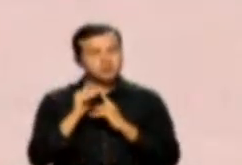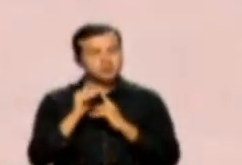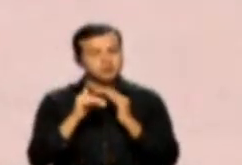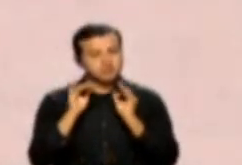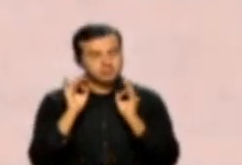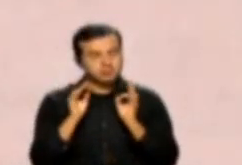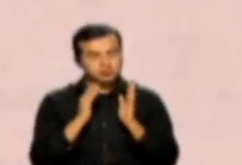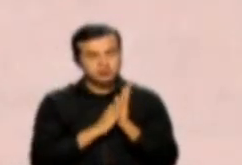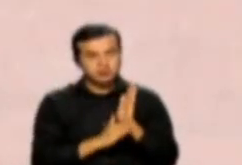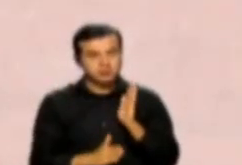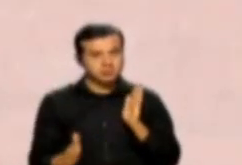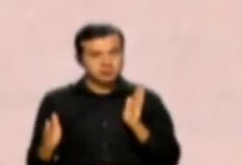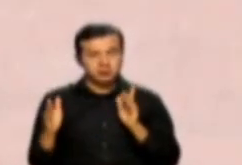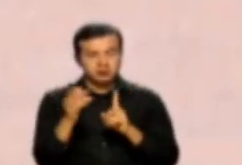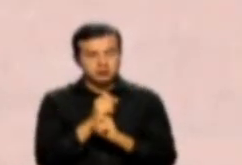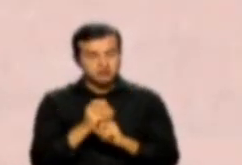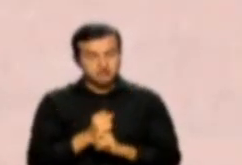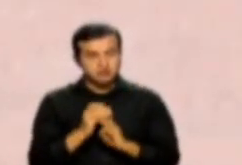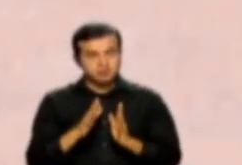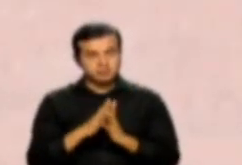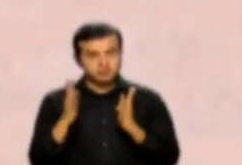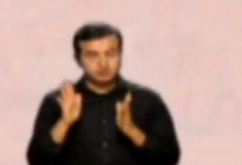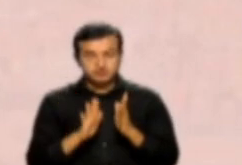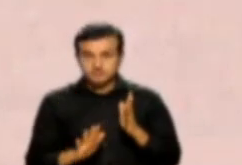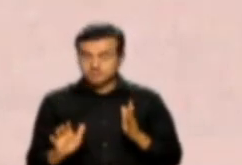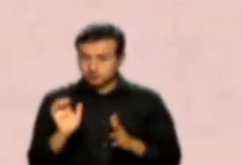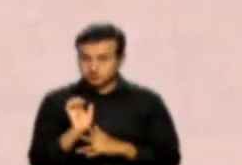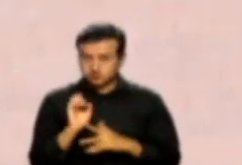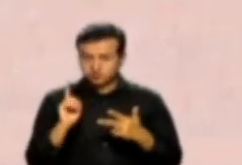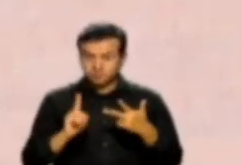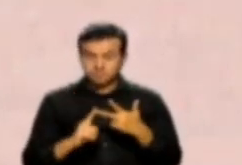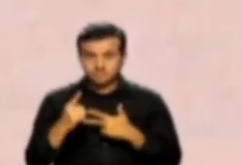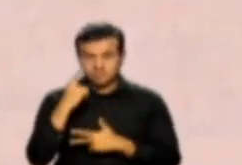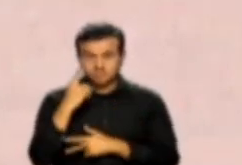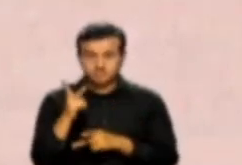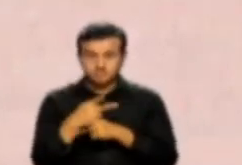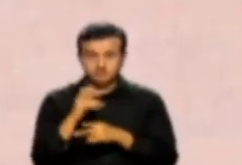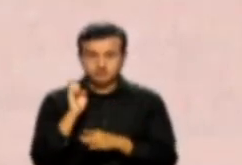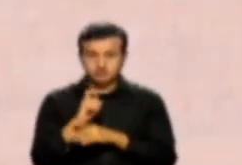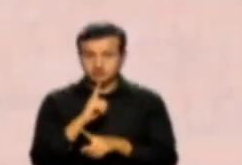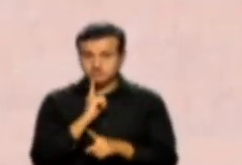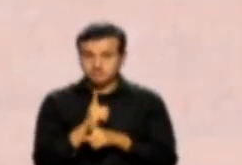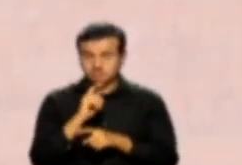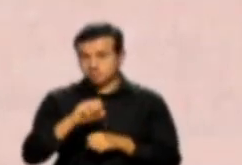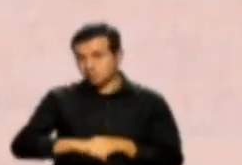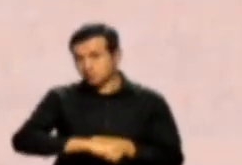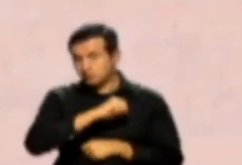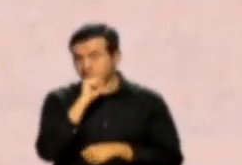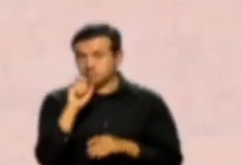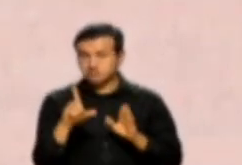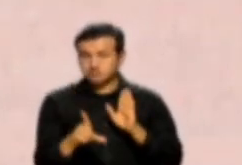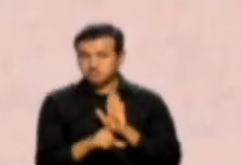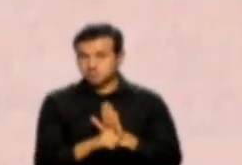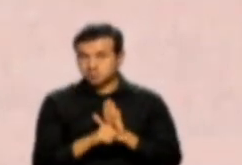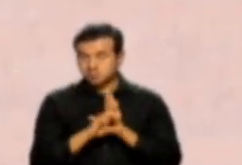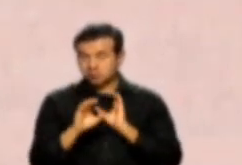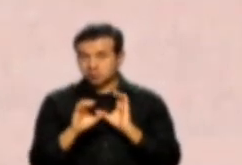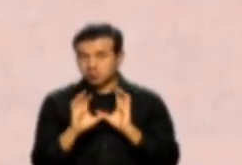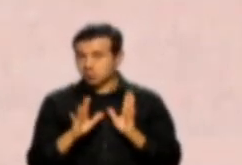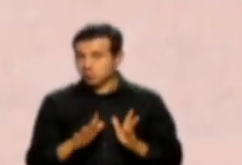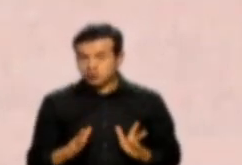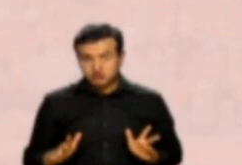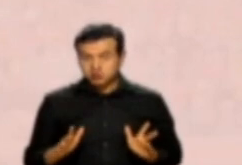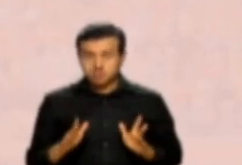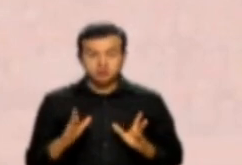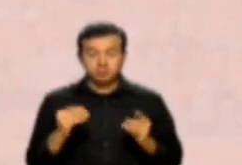y grandes impactos para el país y por último la producción nacional no gano con la ley orgánica de comunicación